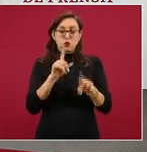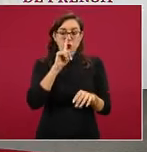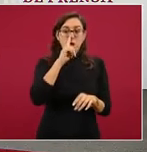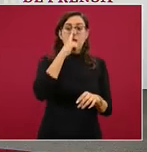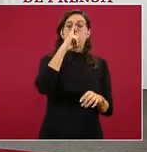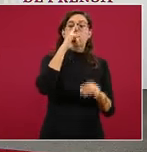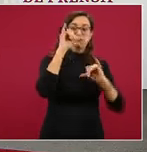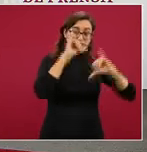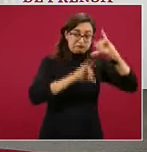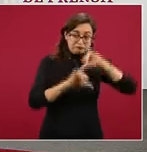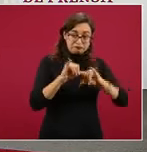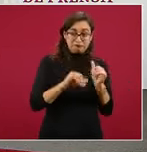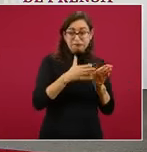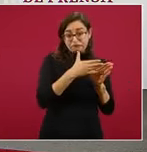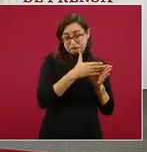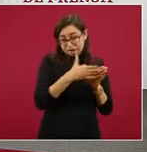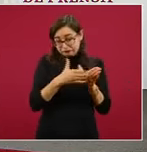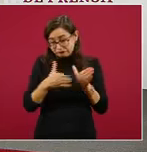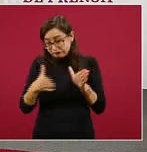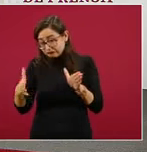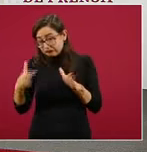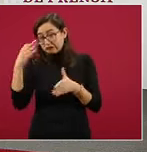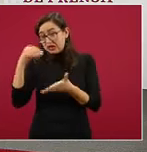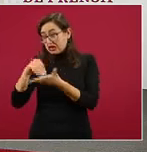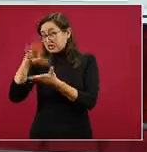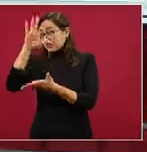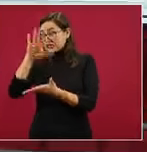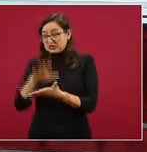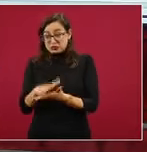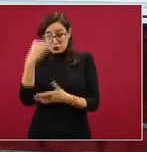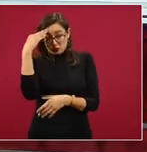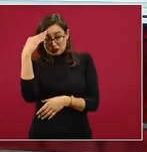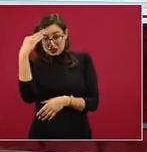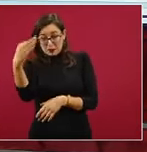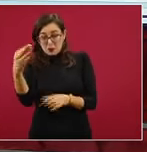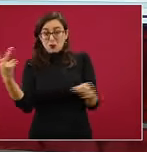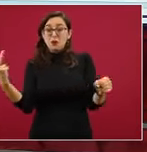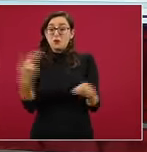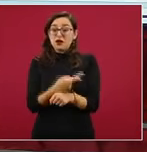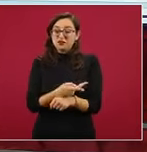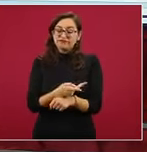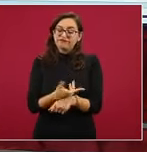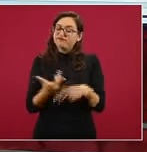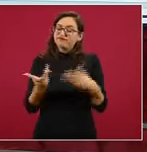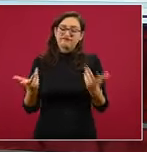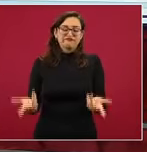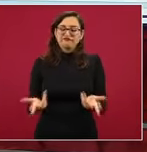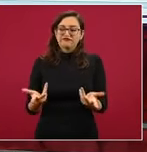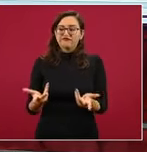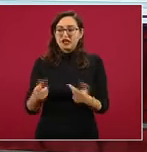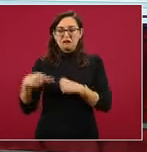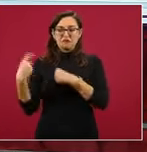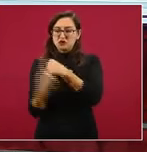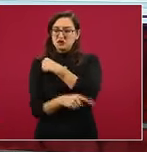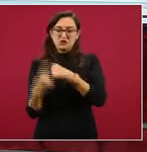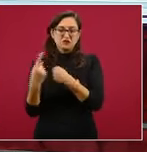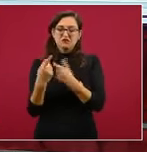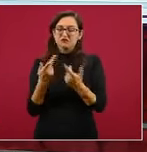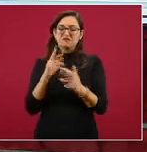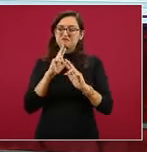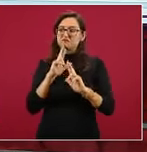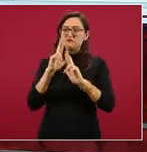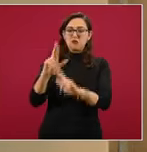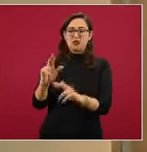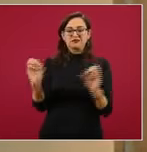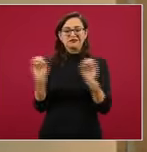a el registro en el sistema, se clasifican de forma automática, pero